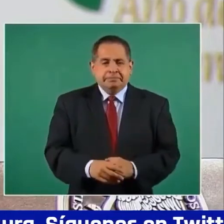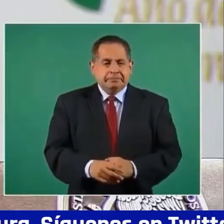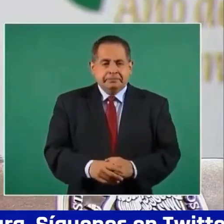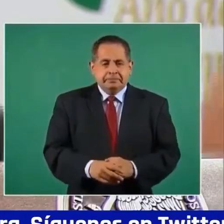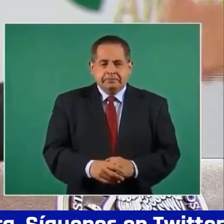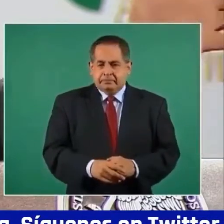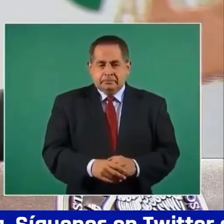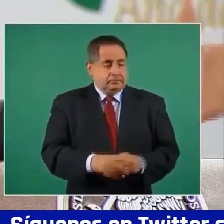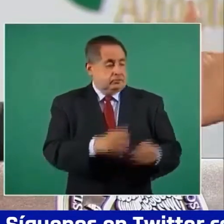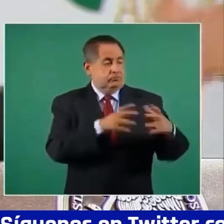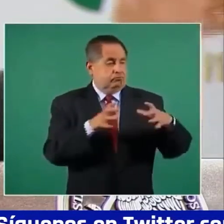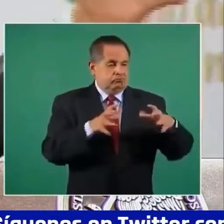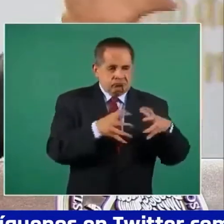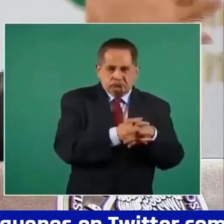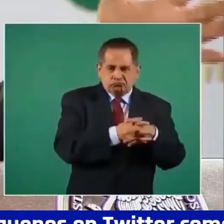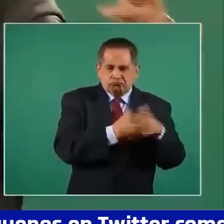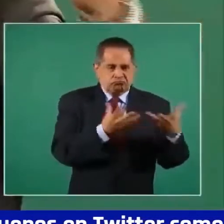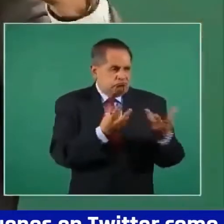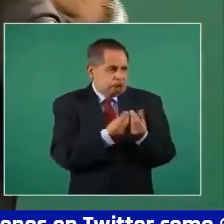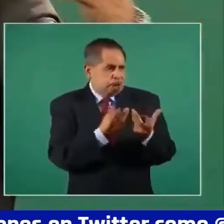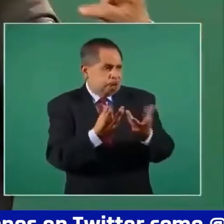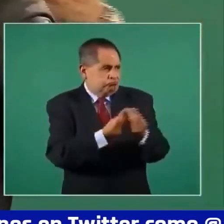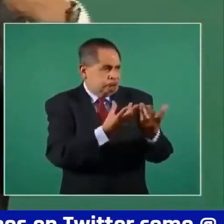Salieron todos y se agruparon